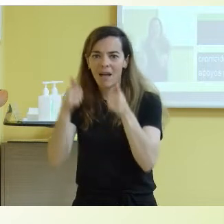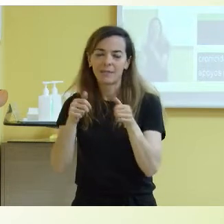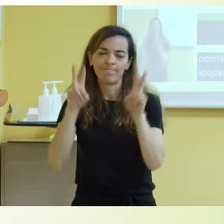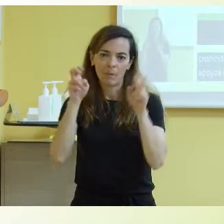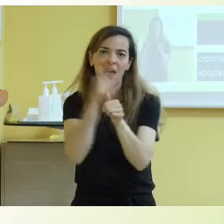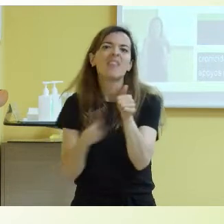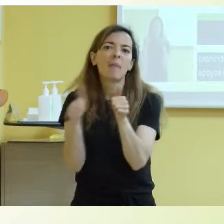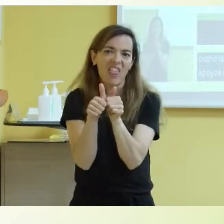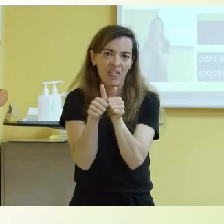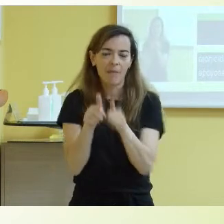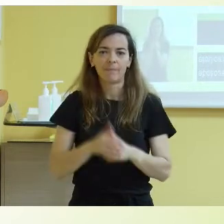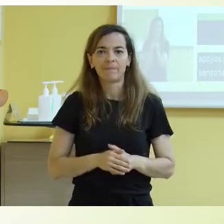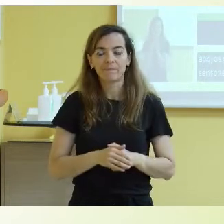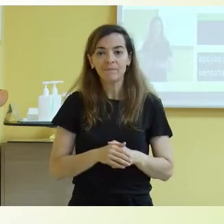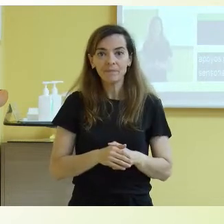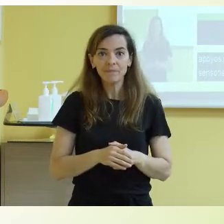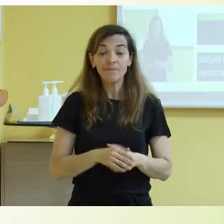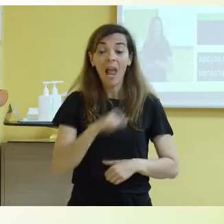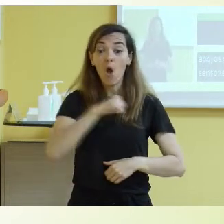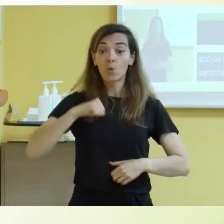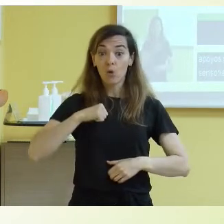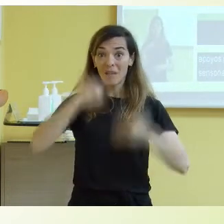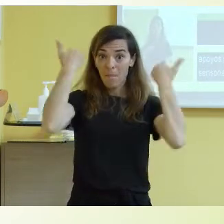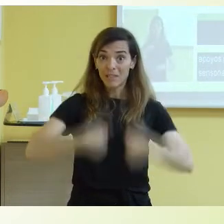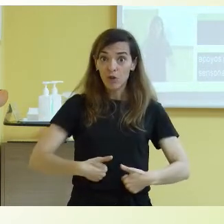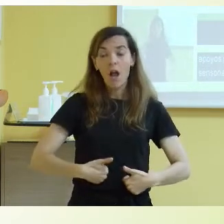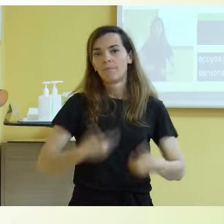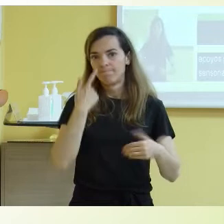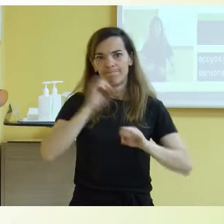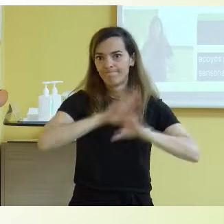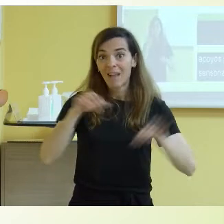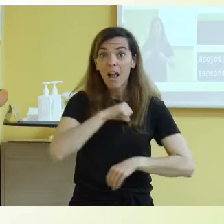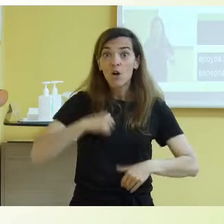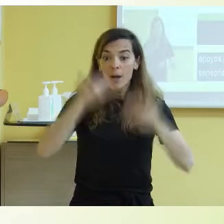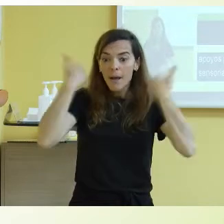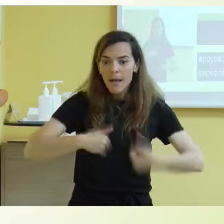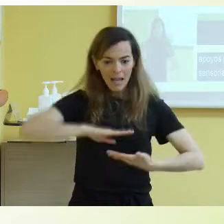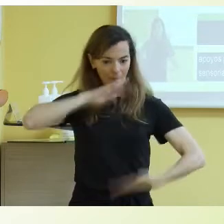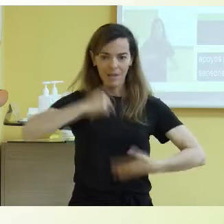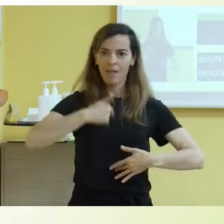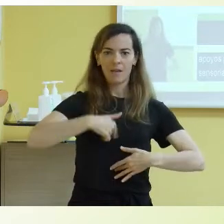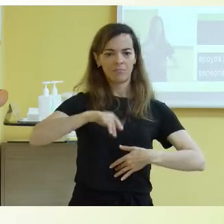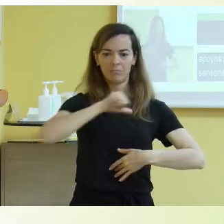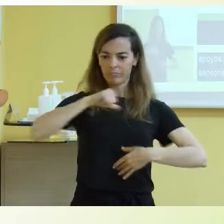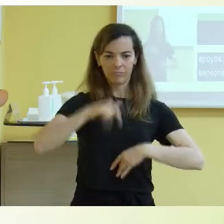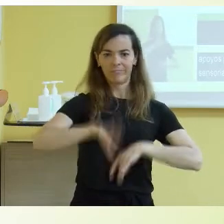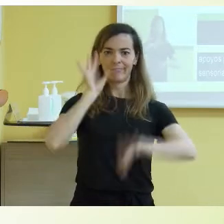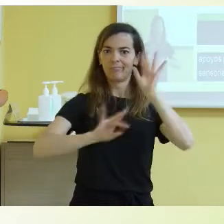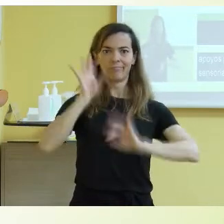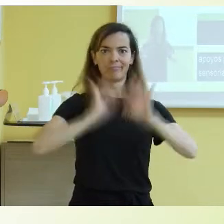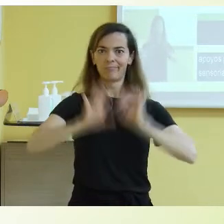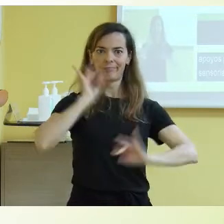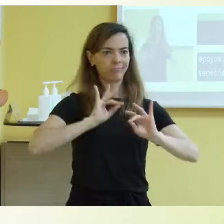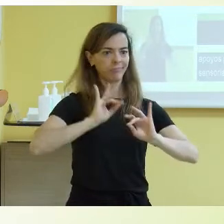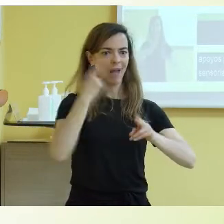dependencia. El tema de la autonomía personal, pues está claro. El tema de la autonomía personal es la capacidad de poder tomar por sí mismo una serie de decisiones y